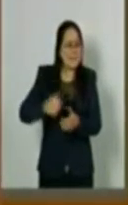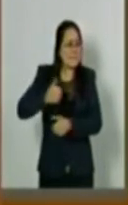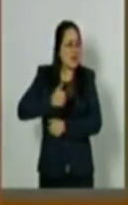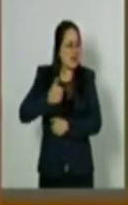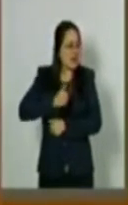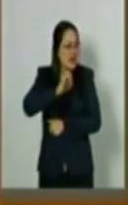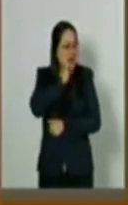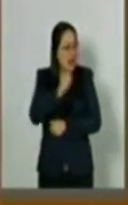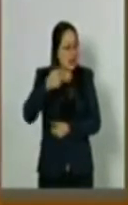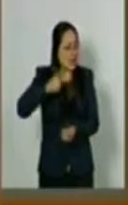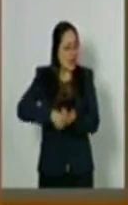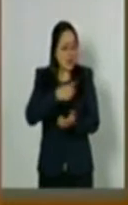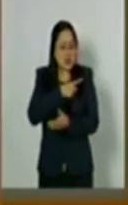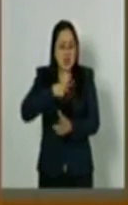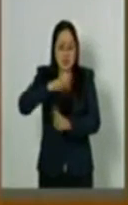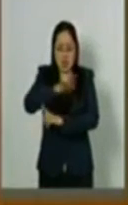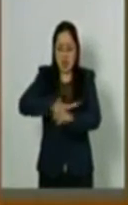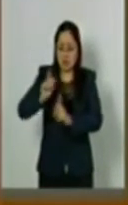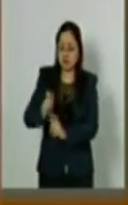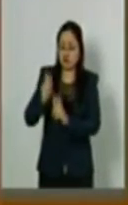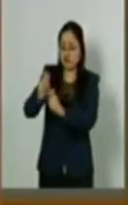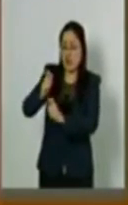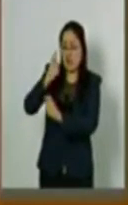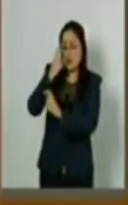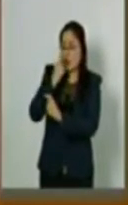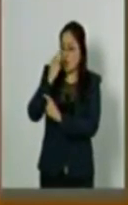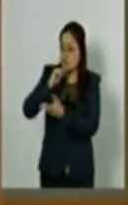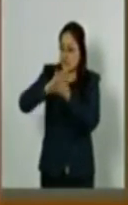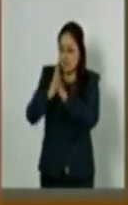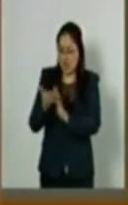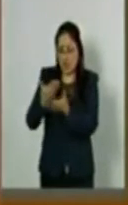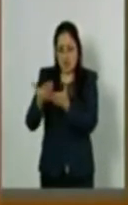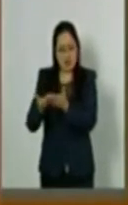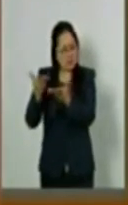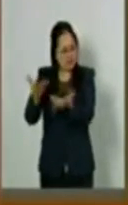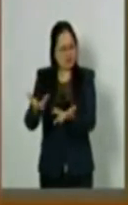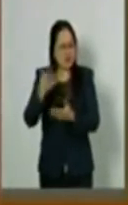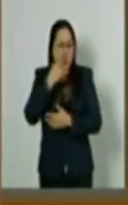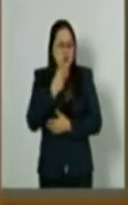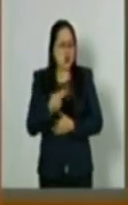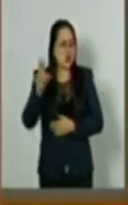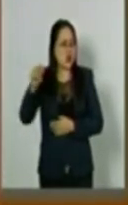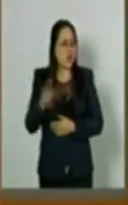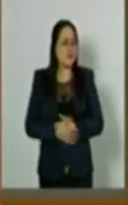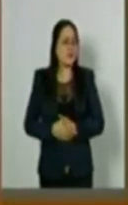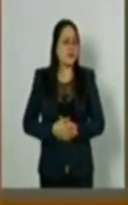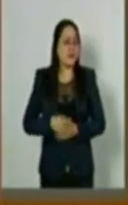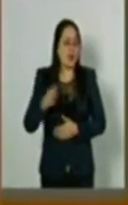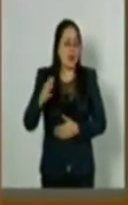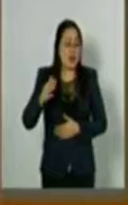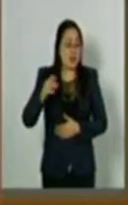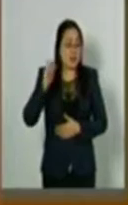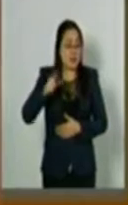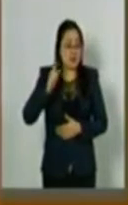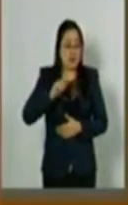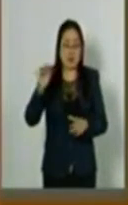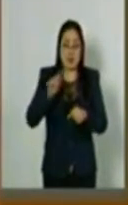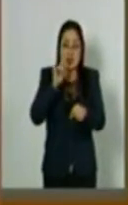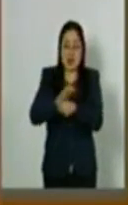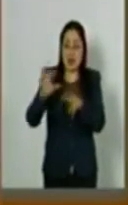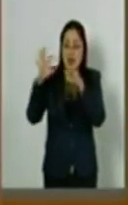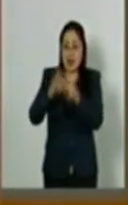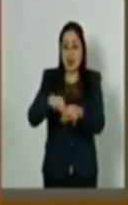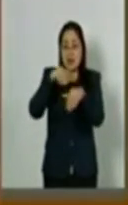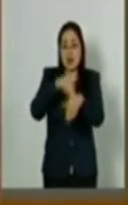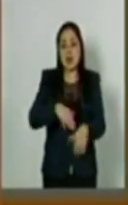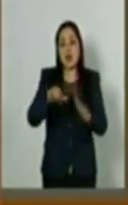Armadas tendrán condiciones de seguridad pública. Las acciones de las fuerzas federales se limitarán a lo que